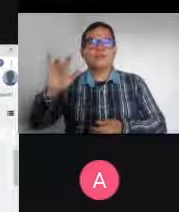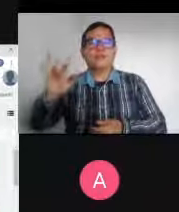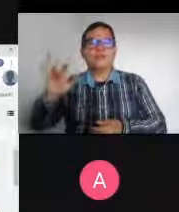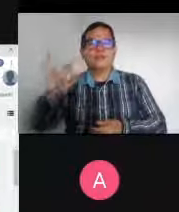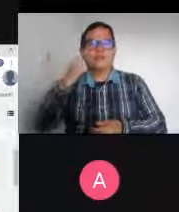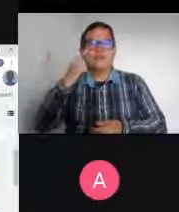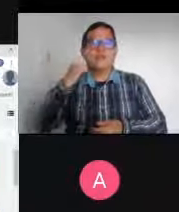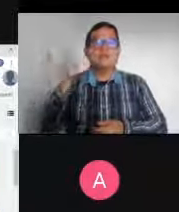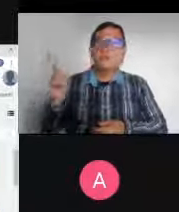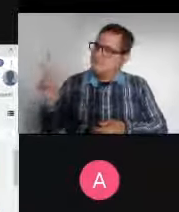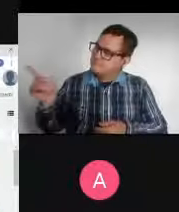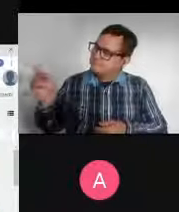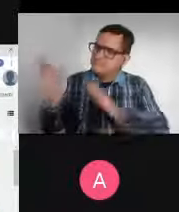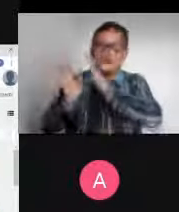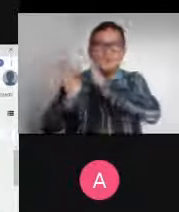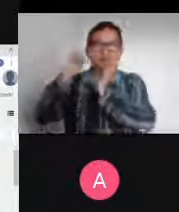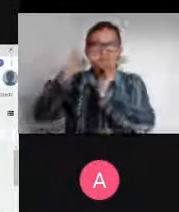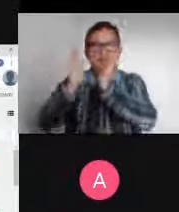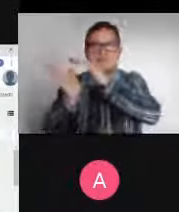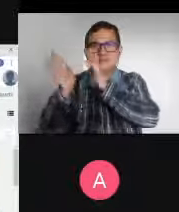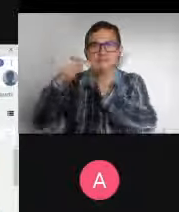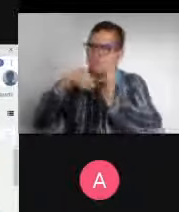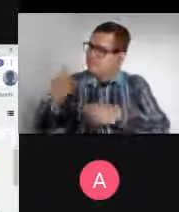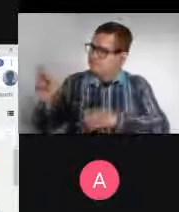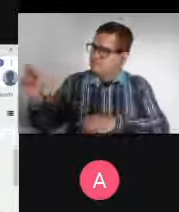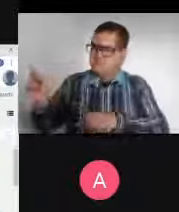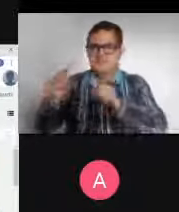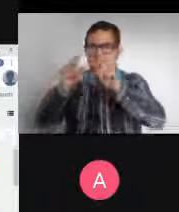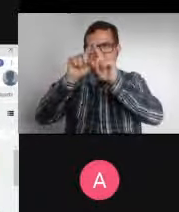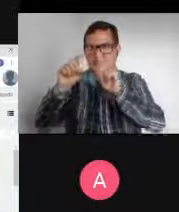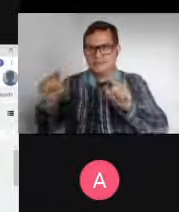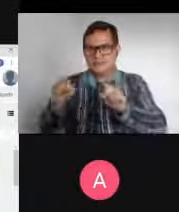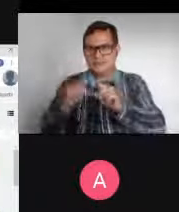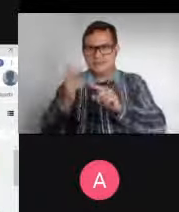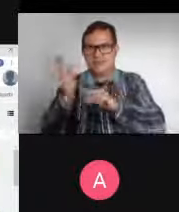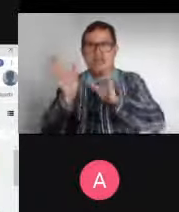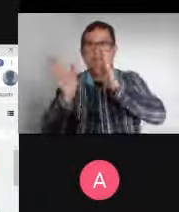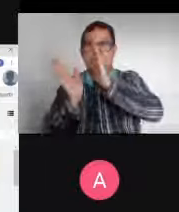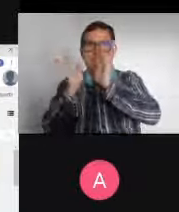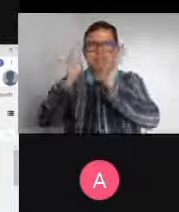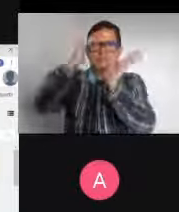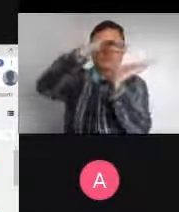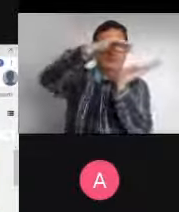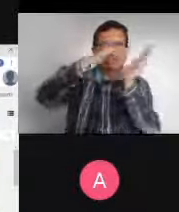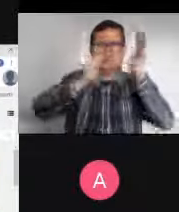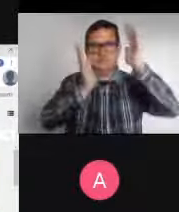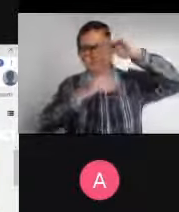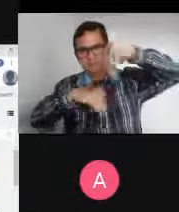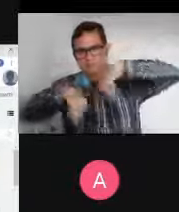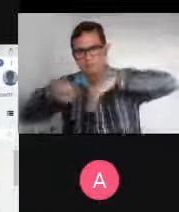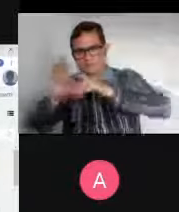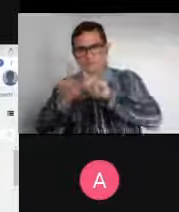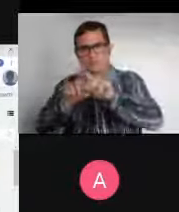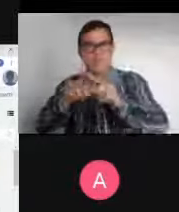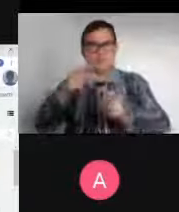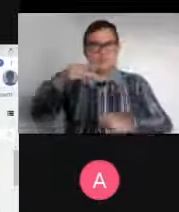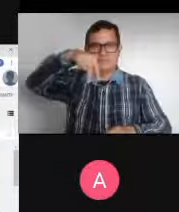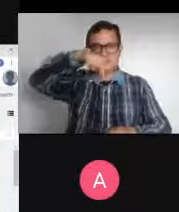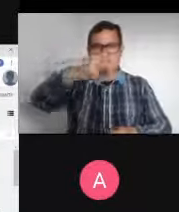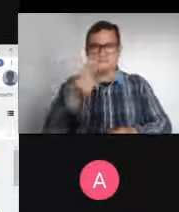que estoy señalando ahí, el que aparece con la flechita y los triangulitos, yo puedo rotar como tal los elementos o los componentes electrónicos que